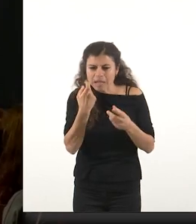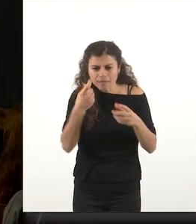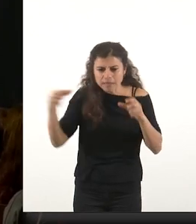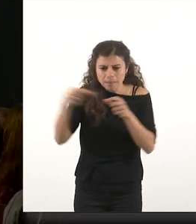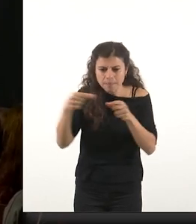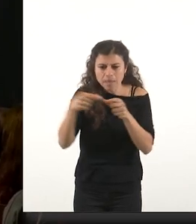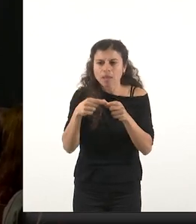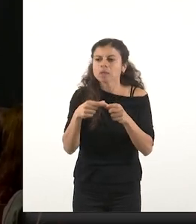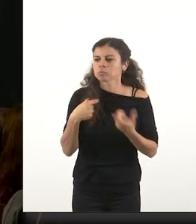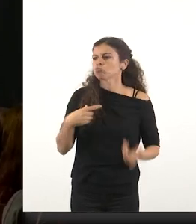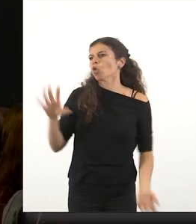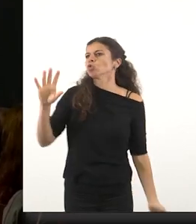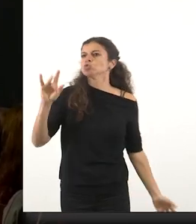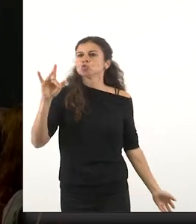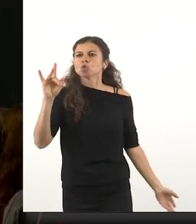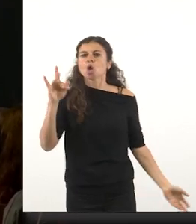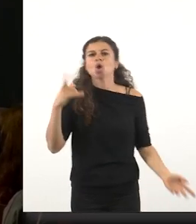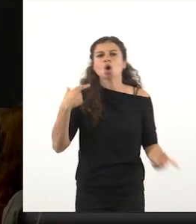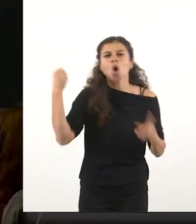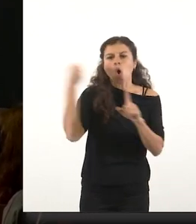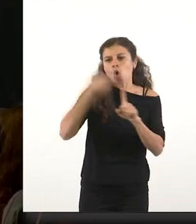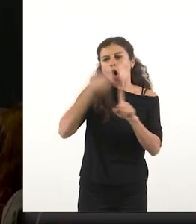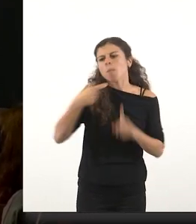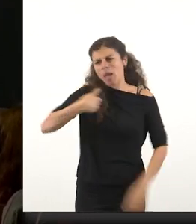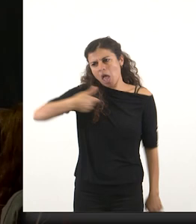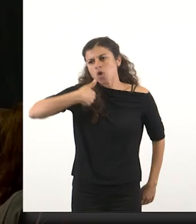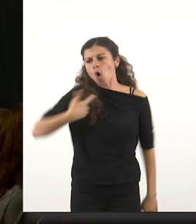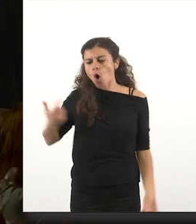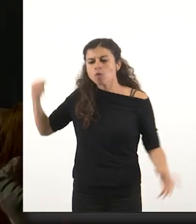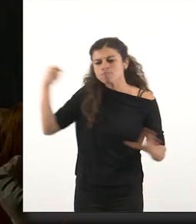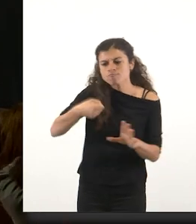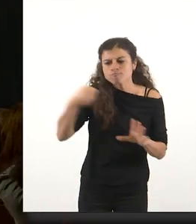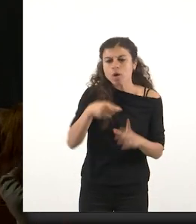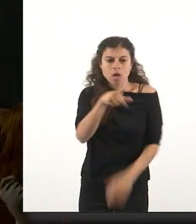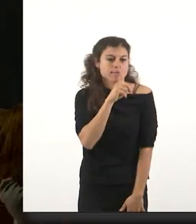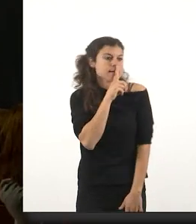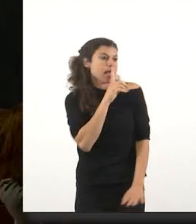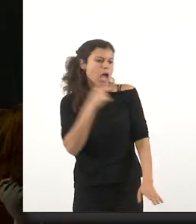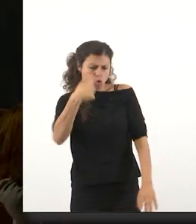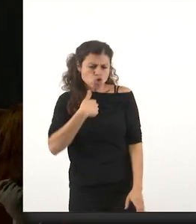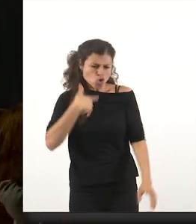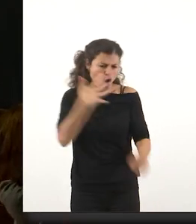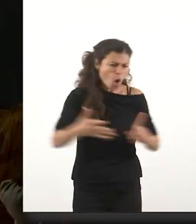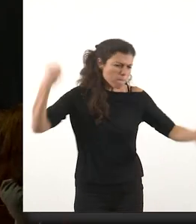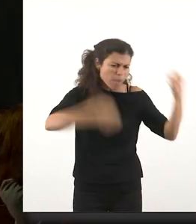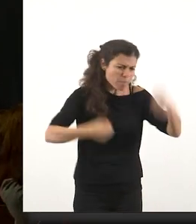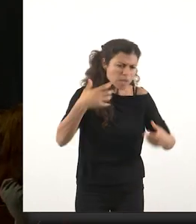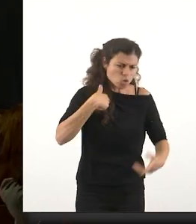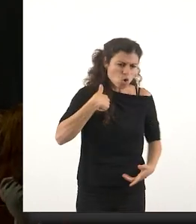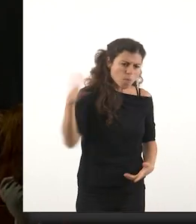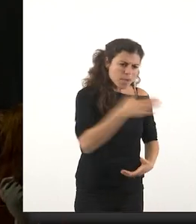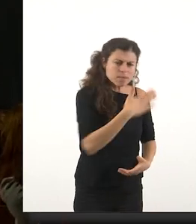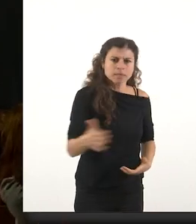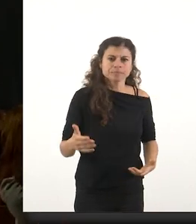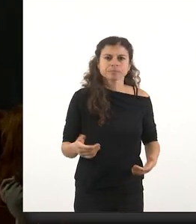Mari Carmen, en la vida no solo duelen los golpes, es que los golpes se los pegaba yo, que el tío se quedaba callado, Mari Carmen, que yo me liaba hostias con él. Dice Mari